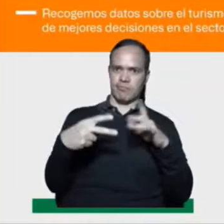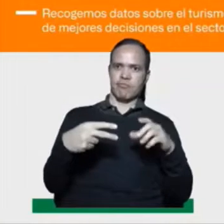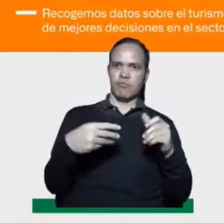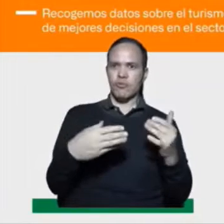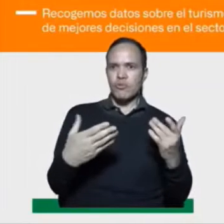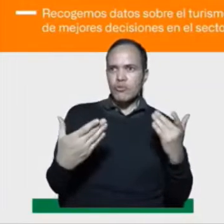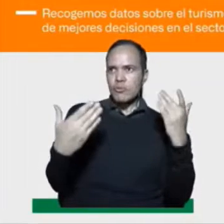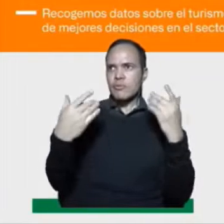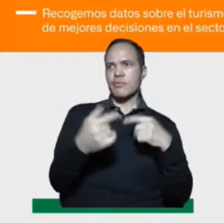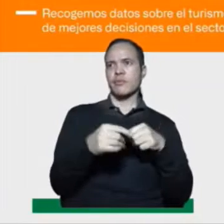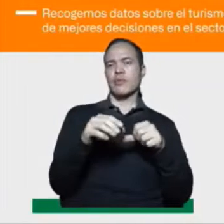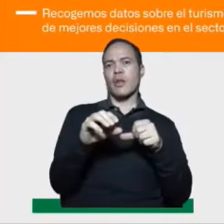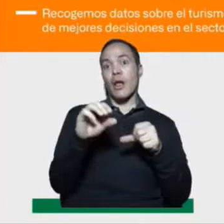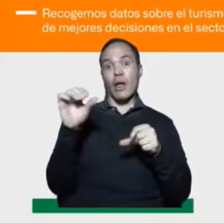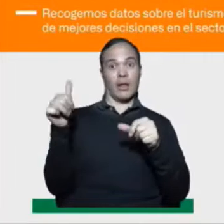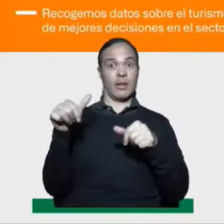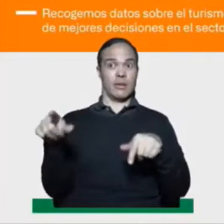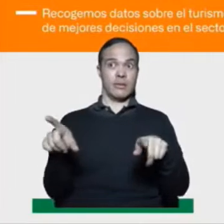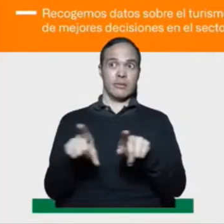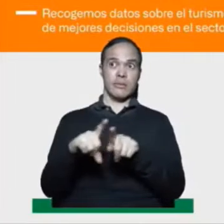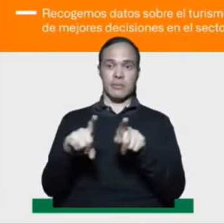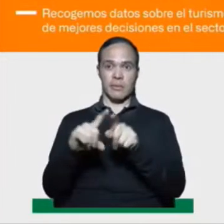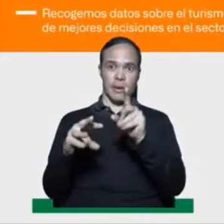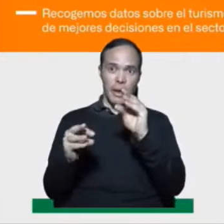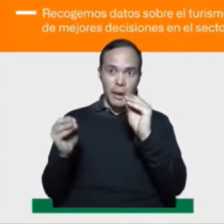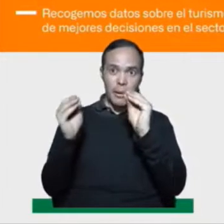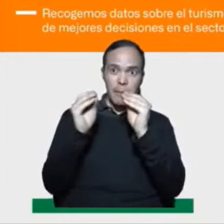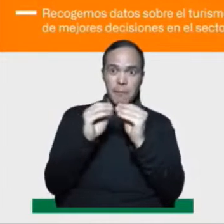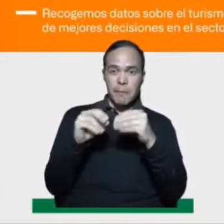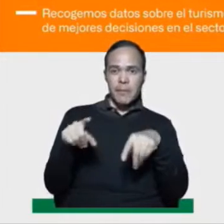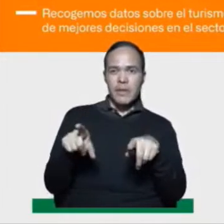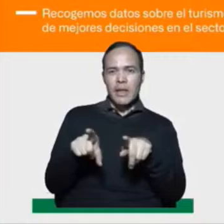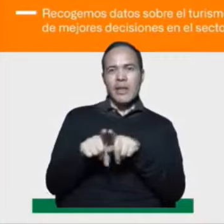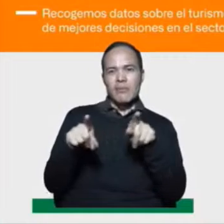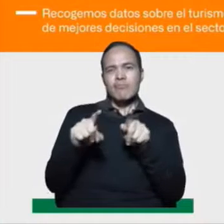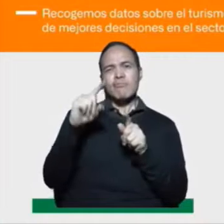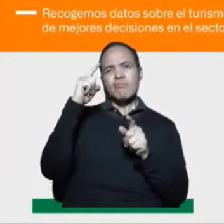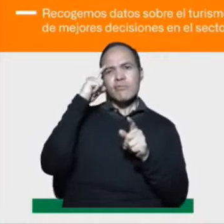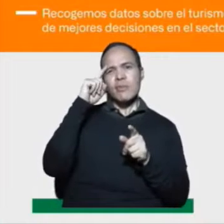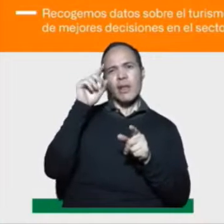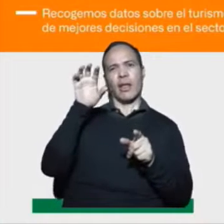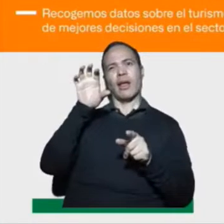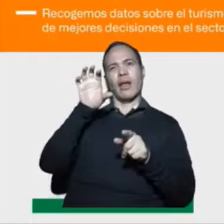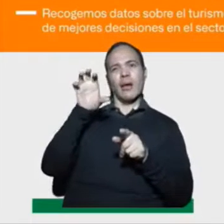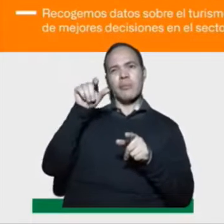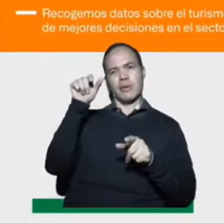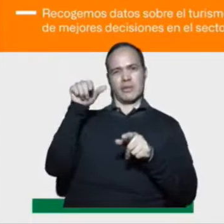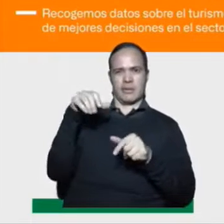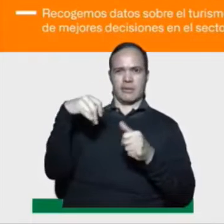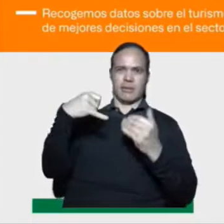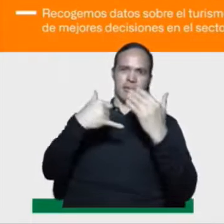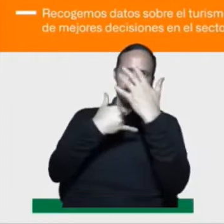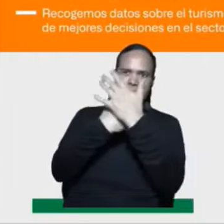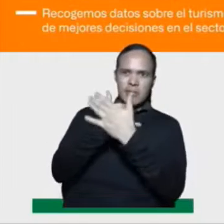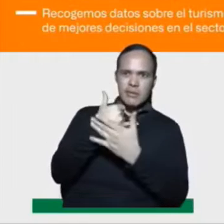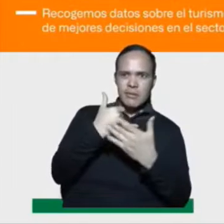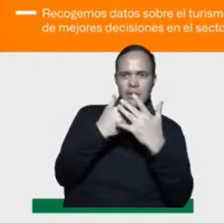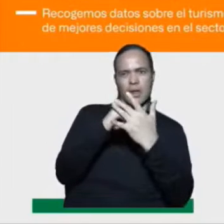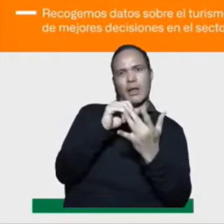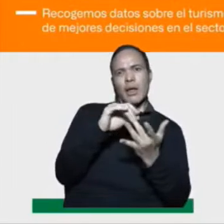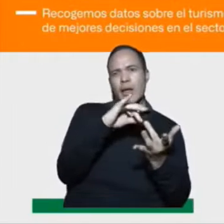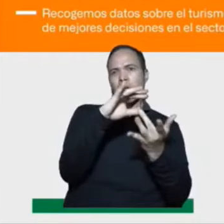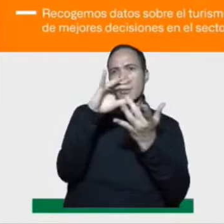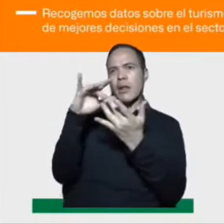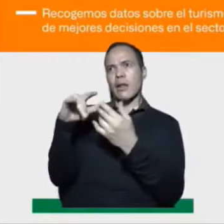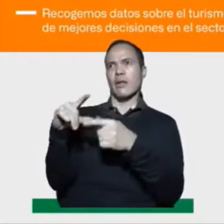realmente todas las que son, digamos, las dependencias de turismo en el país y en la mayoría de los países ocurre esa similitud, es